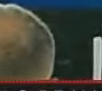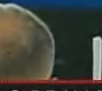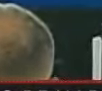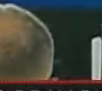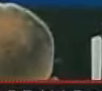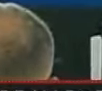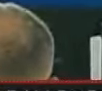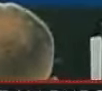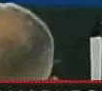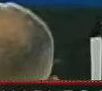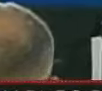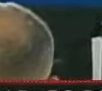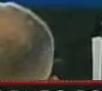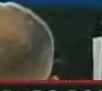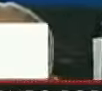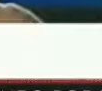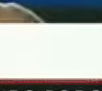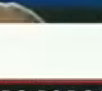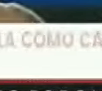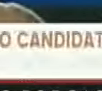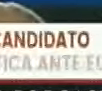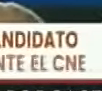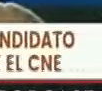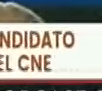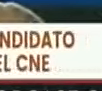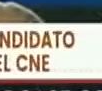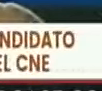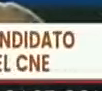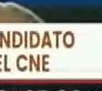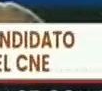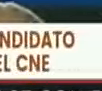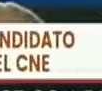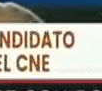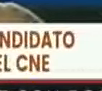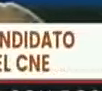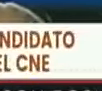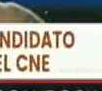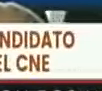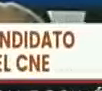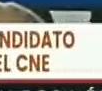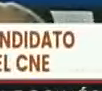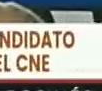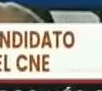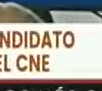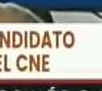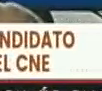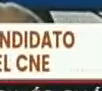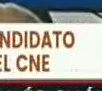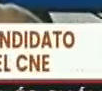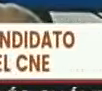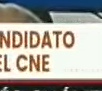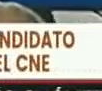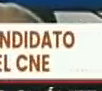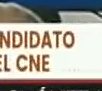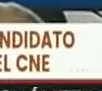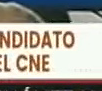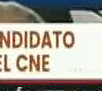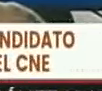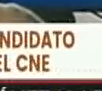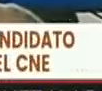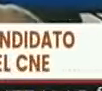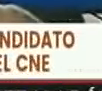que cesen los extremos que solo han perjudicado las grandes mayorías nacionales para